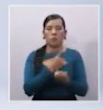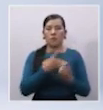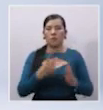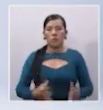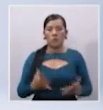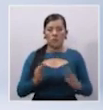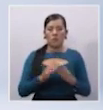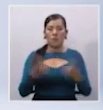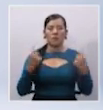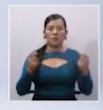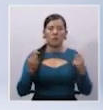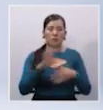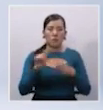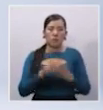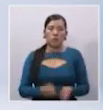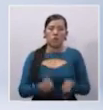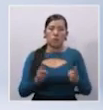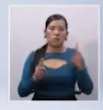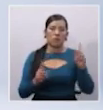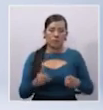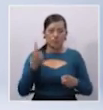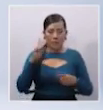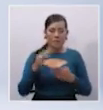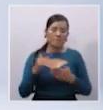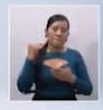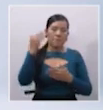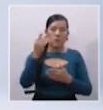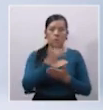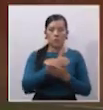sean tratados con celeridad en los próximos días.